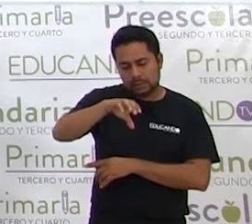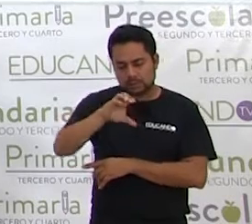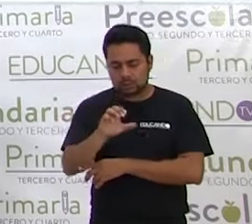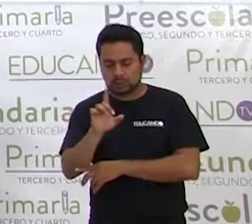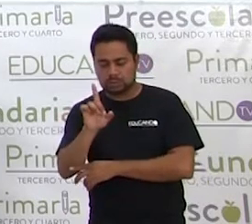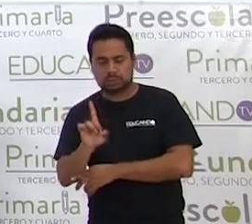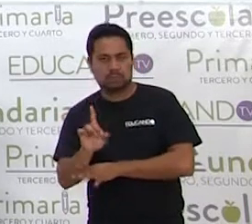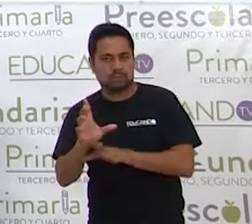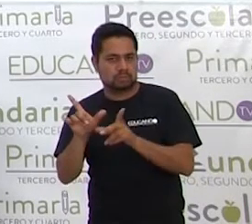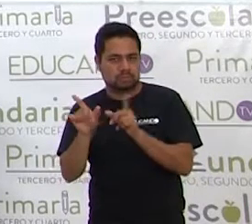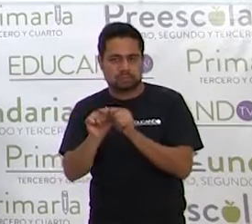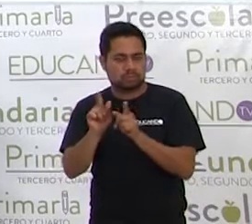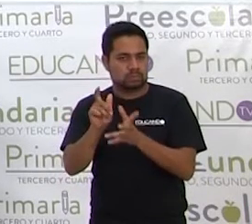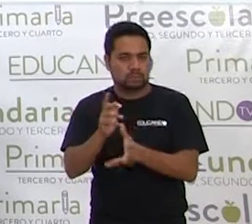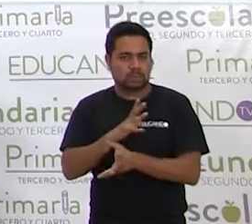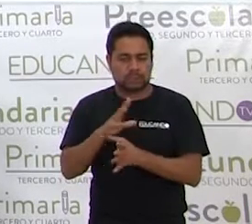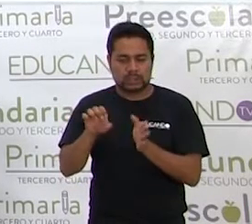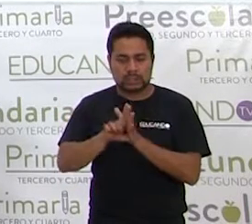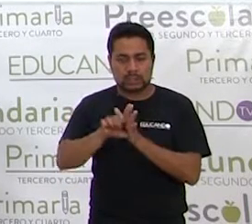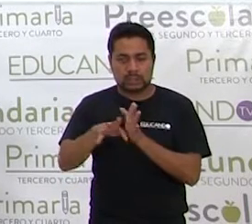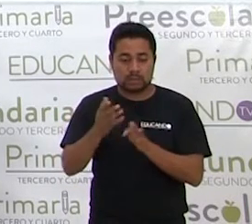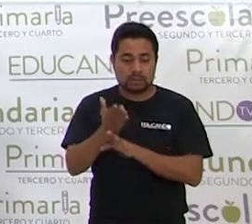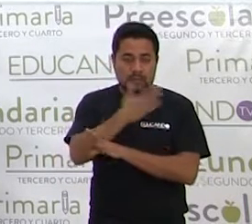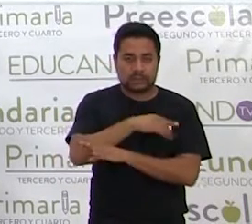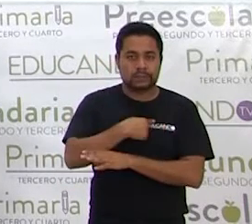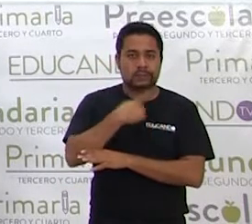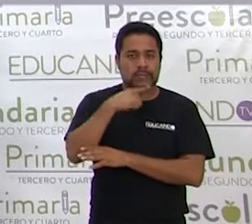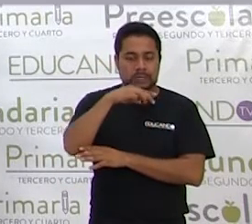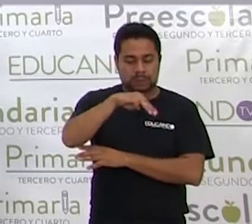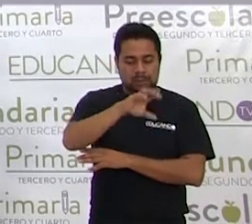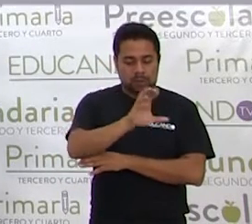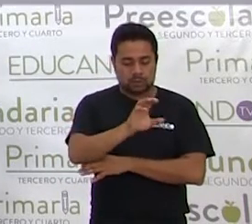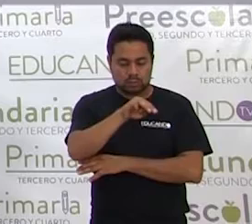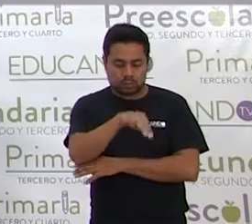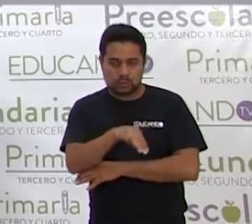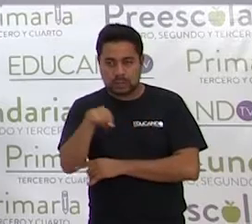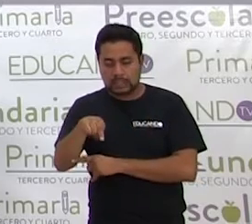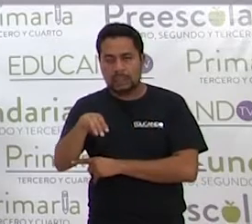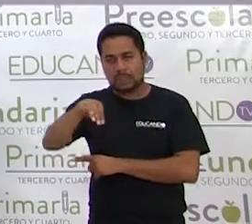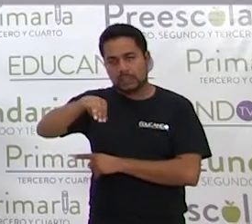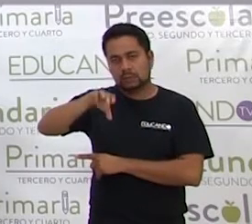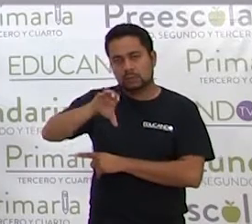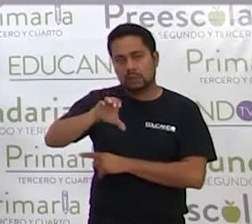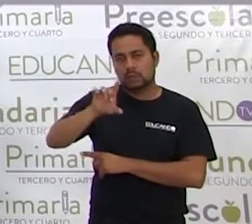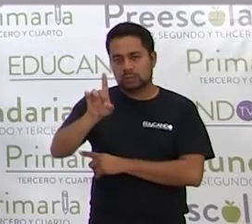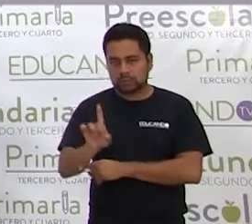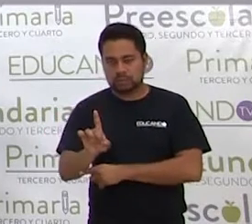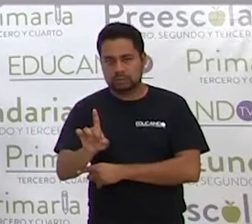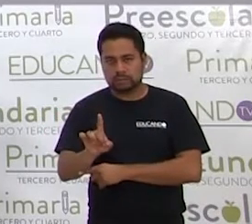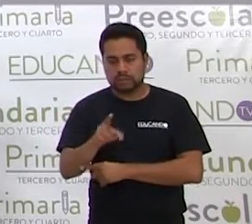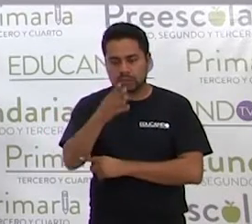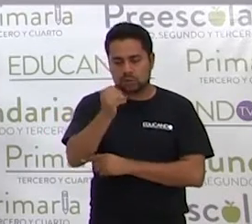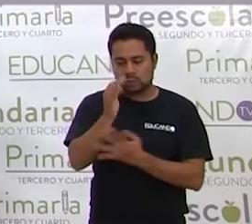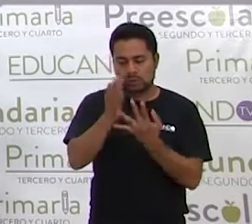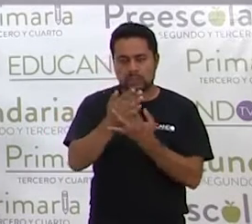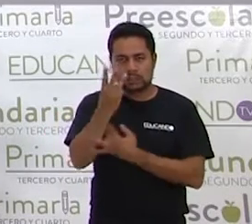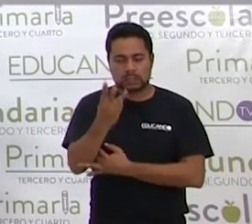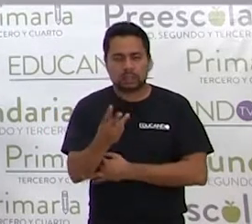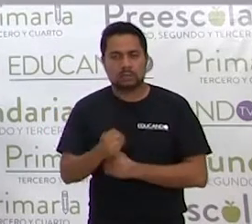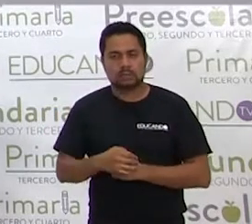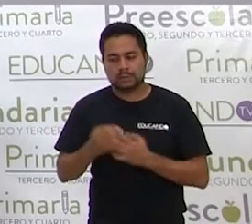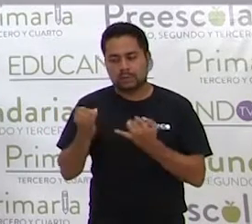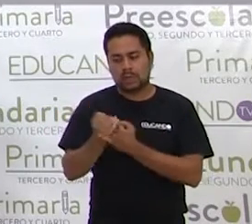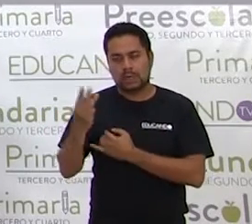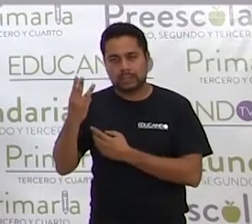en el ejemplo anterior fue mínimo común múltiplo y aquí es máximo común divisor 9 entre 3